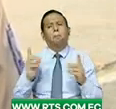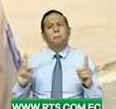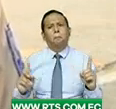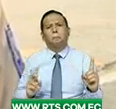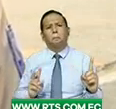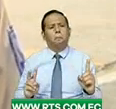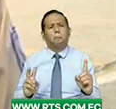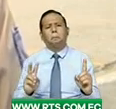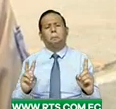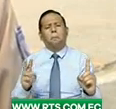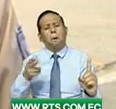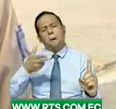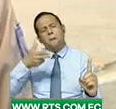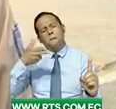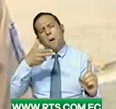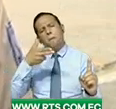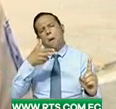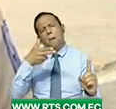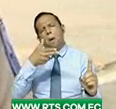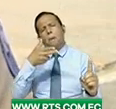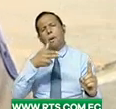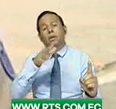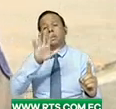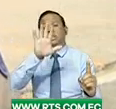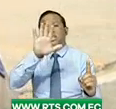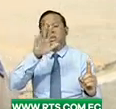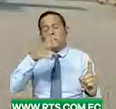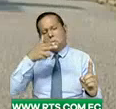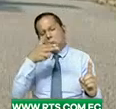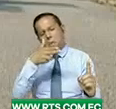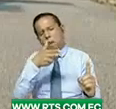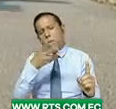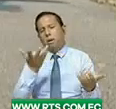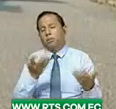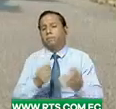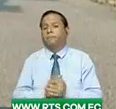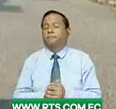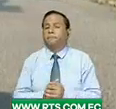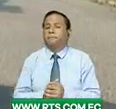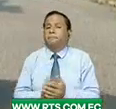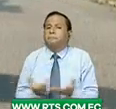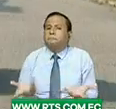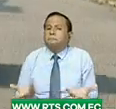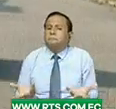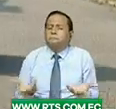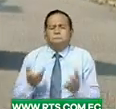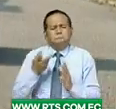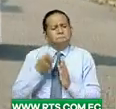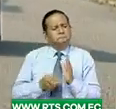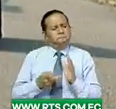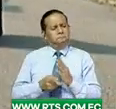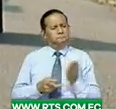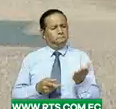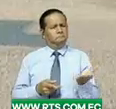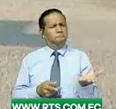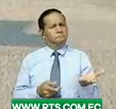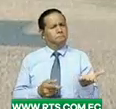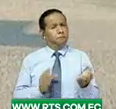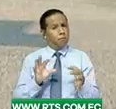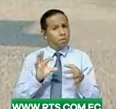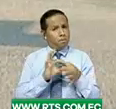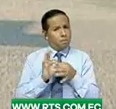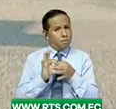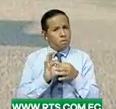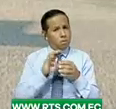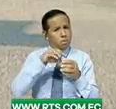varios sospechosos quienes le propinan cerca de 5 disparos. De ahí que se tendría que determinar si esta persona habría pertenecido